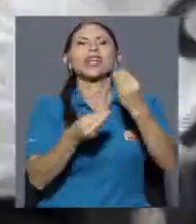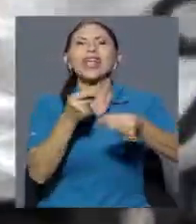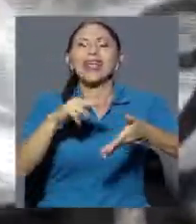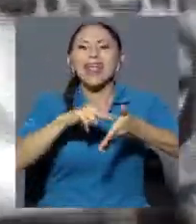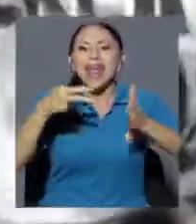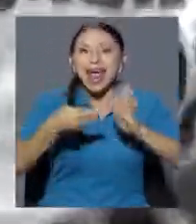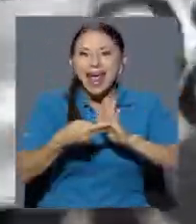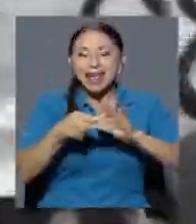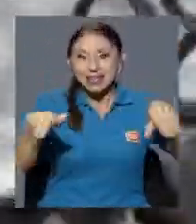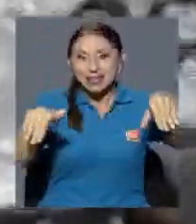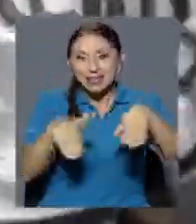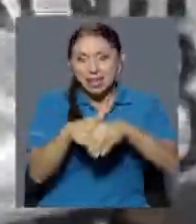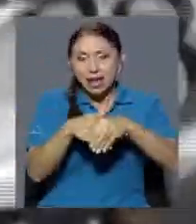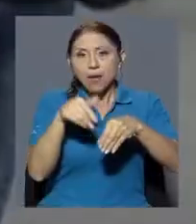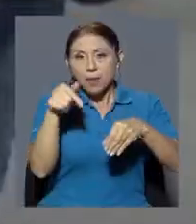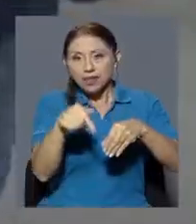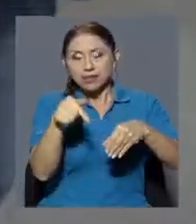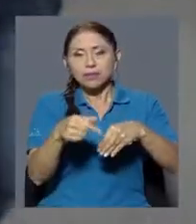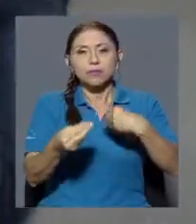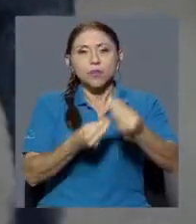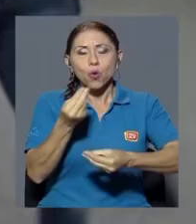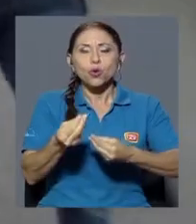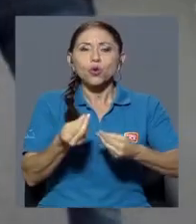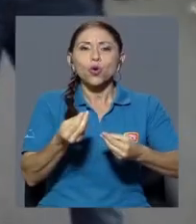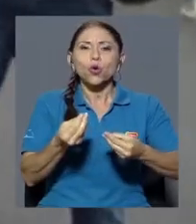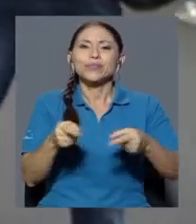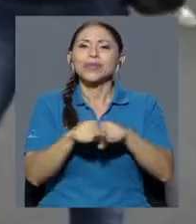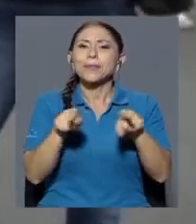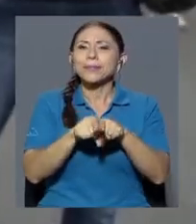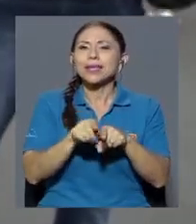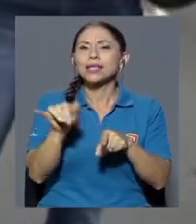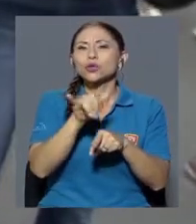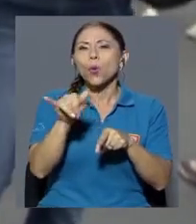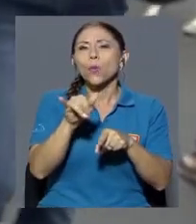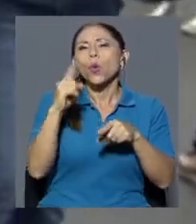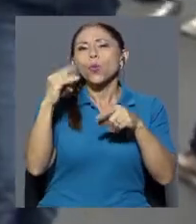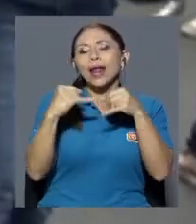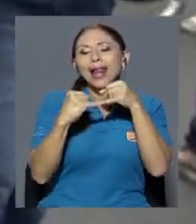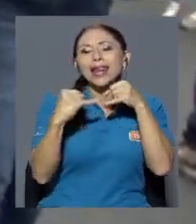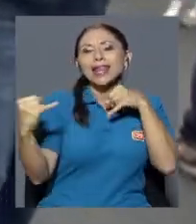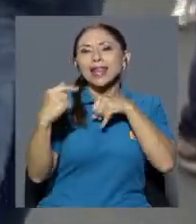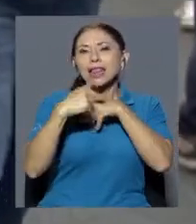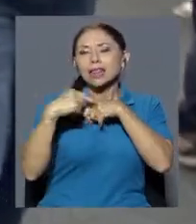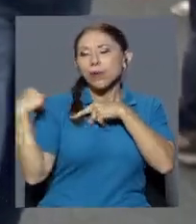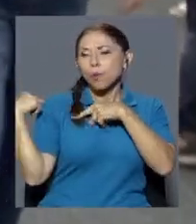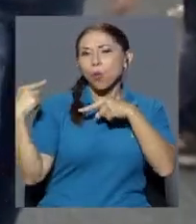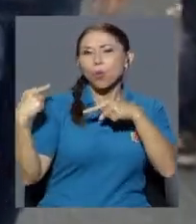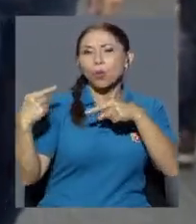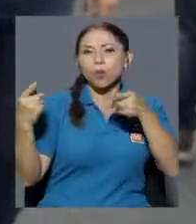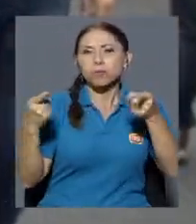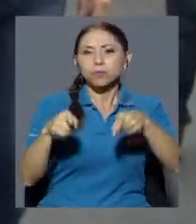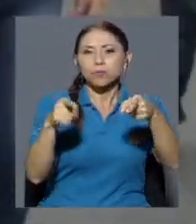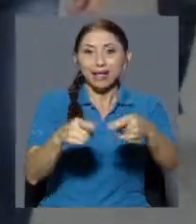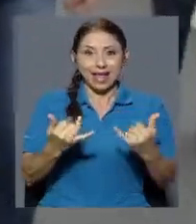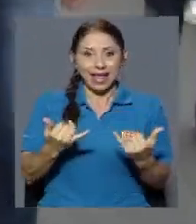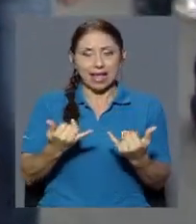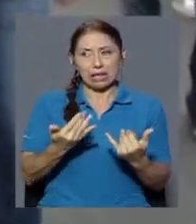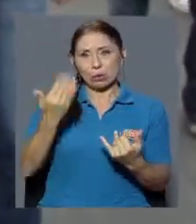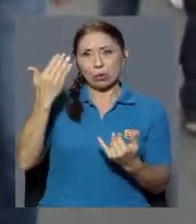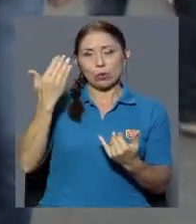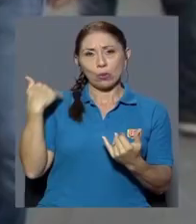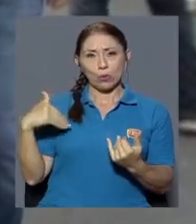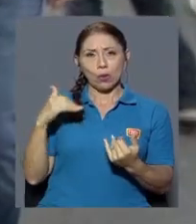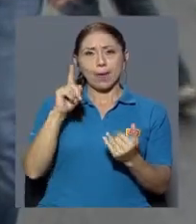del tema de matrimonio es diría yo también una pequeña línea del tiempo que podríamos hacer estamos en